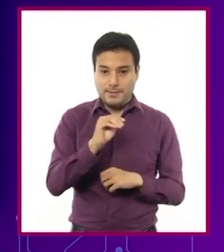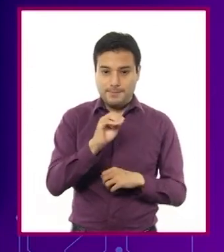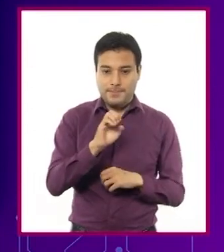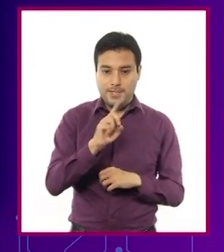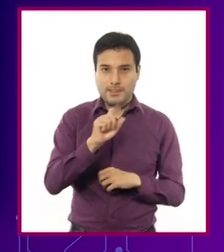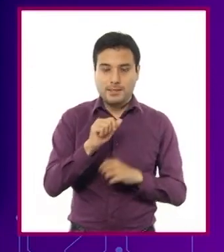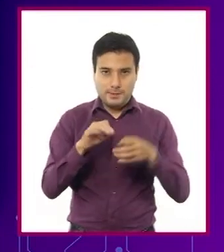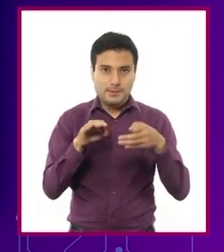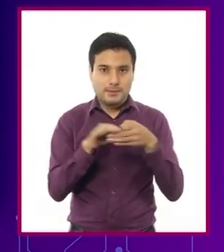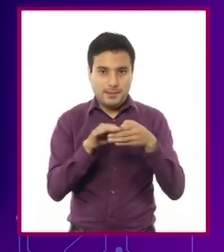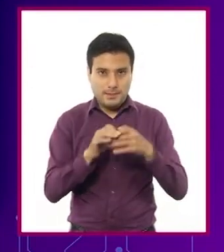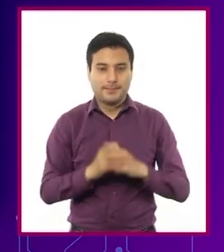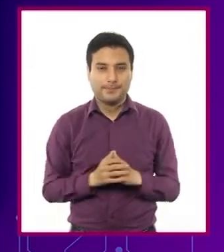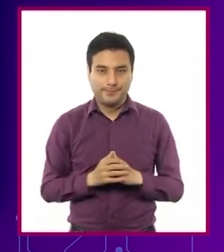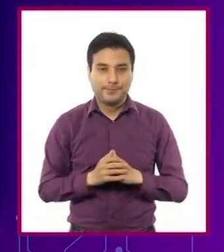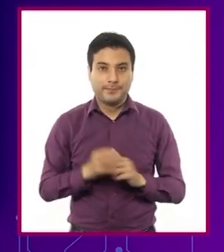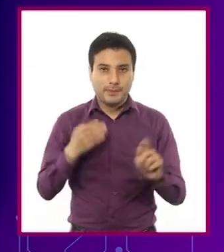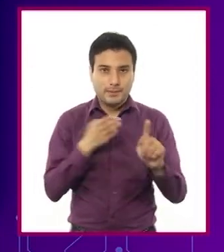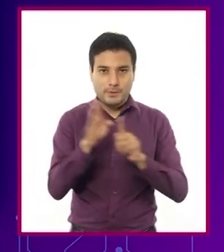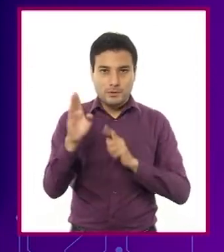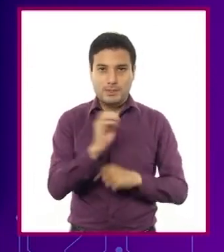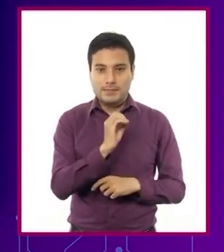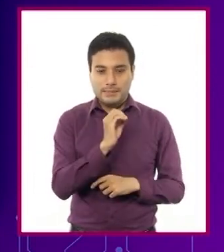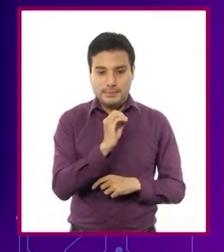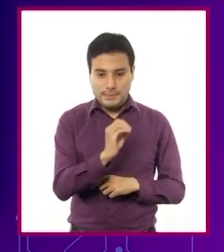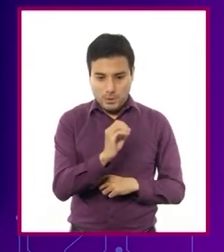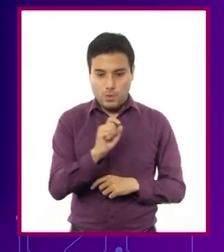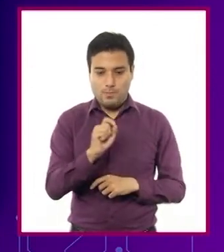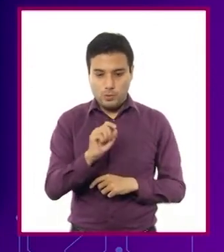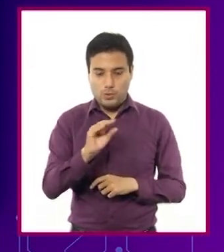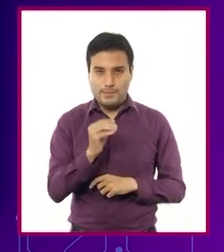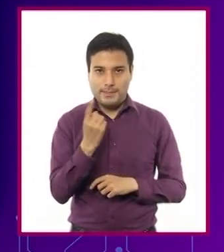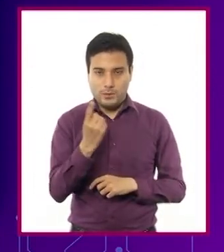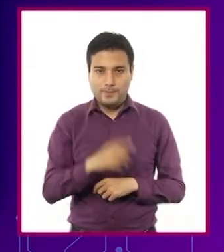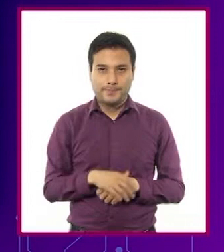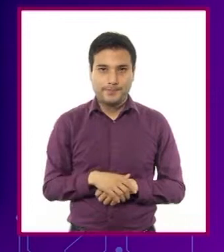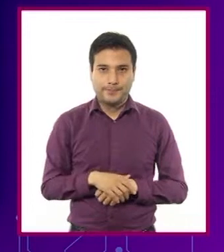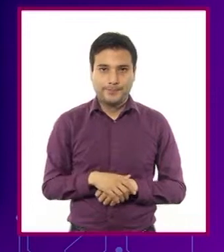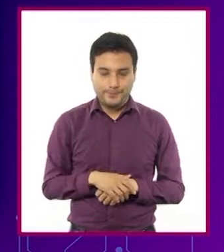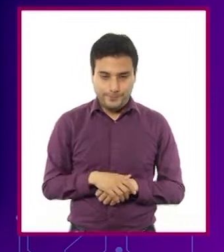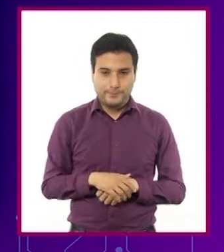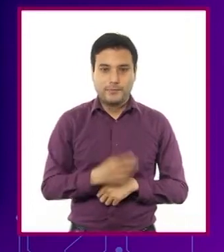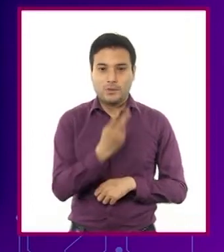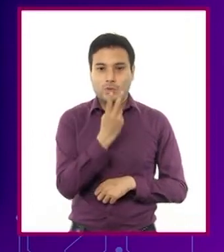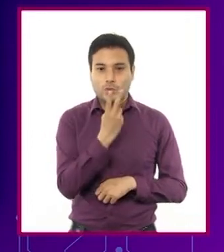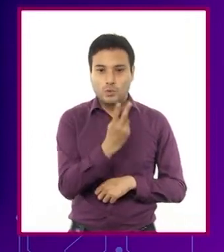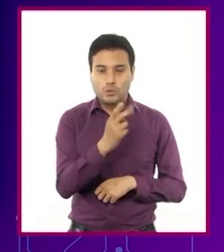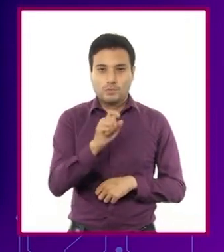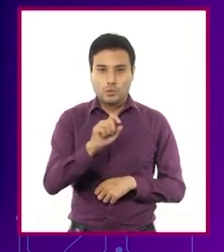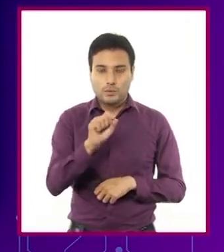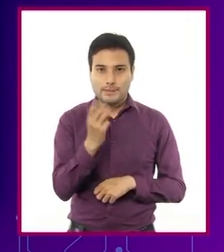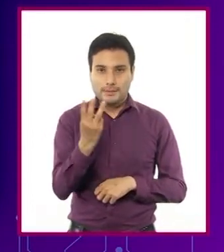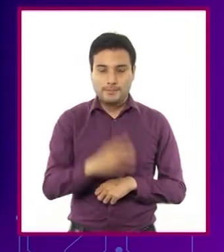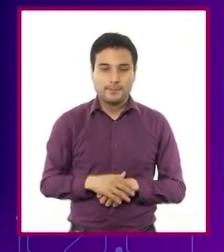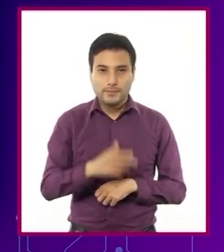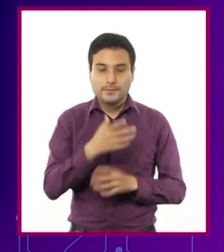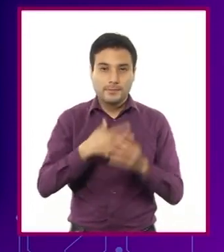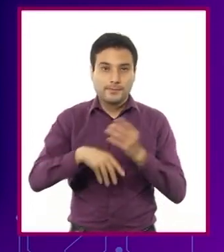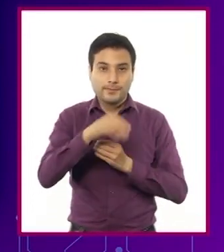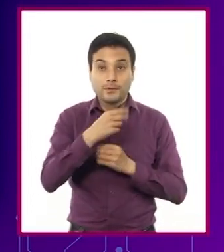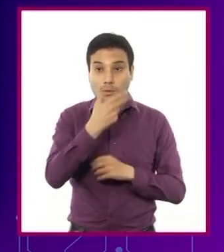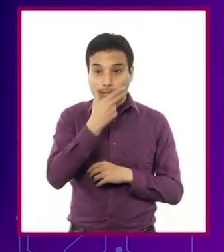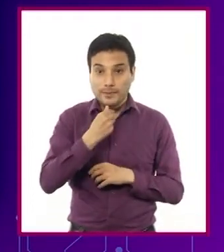la desviación media de 0.91 a 2.63 y en el caso de los hombres